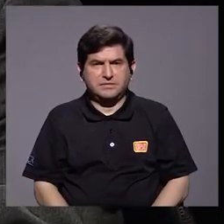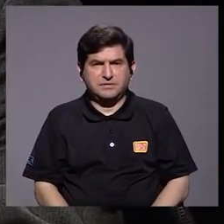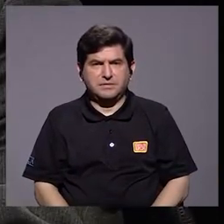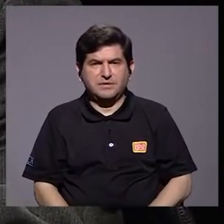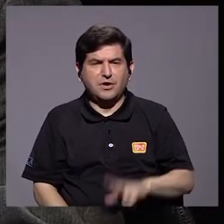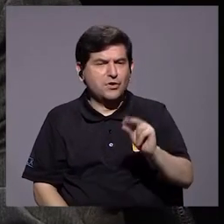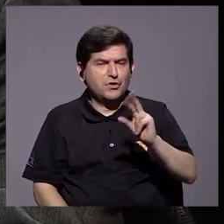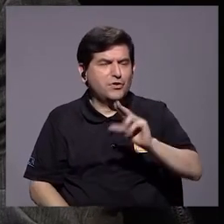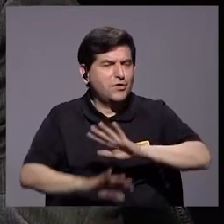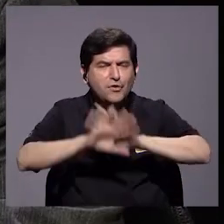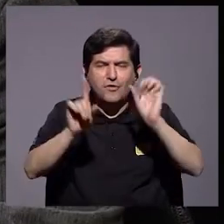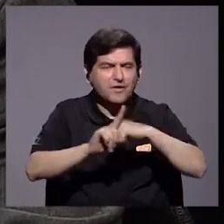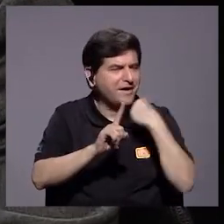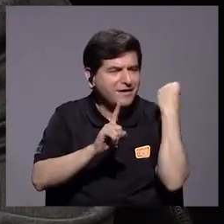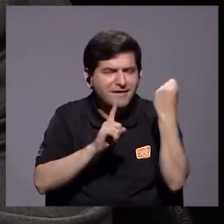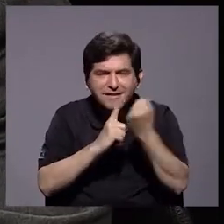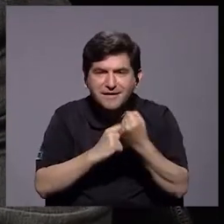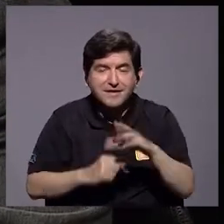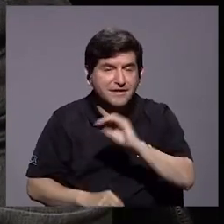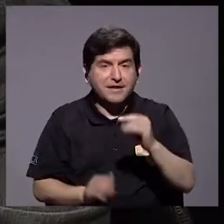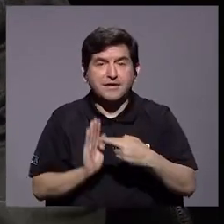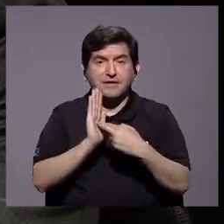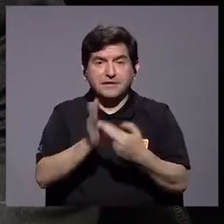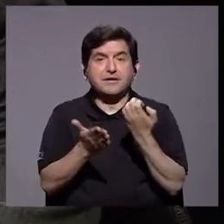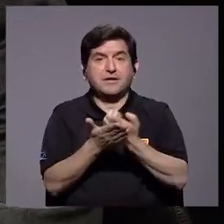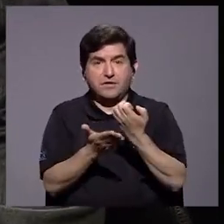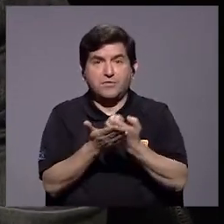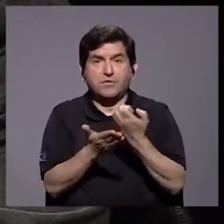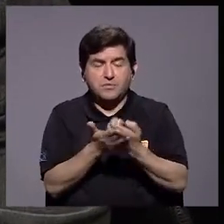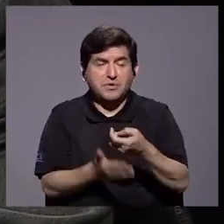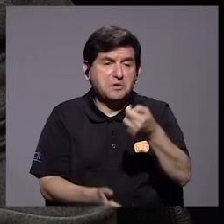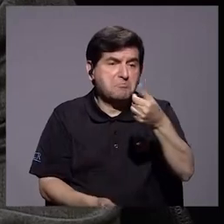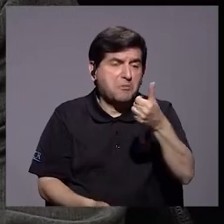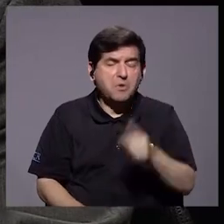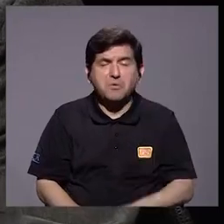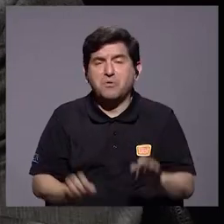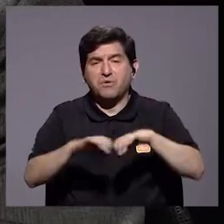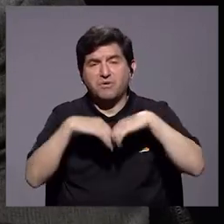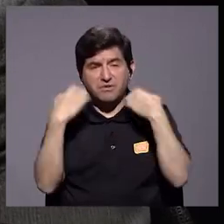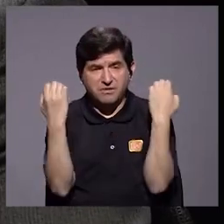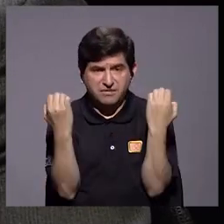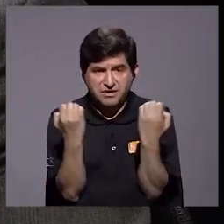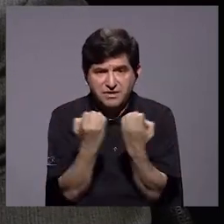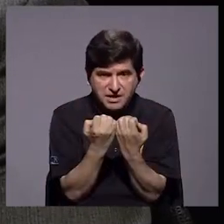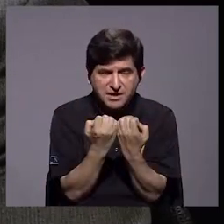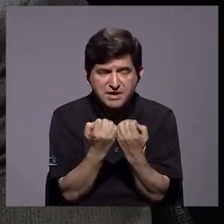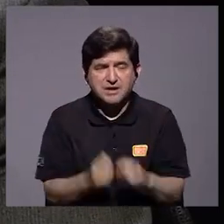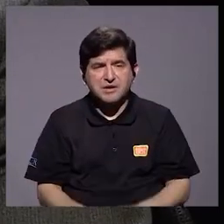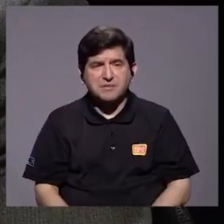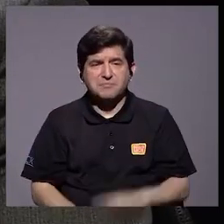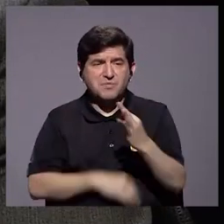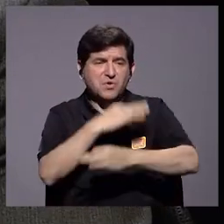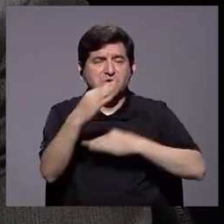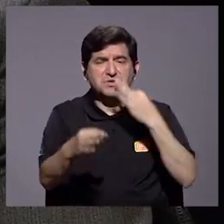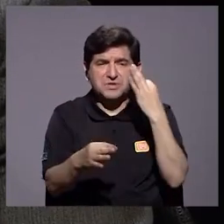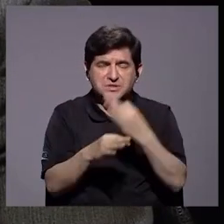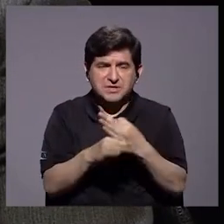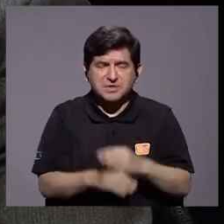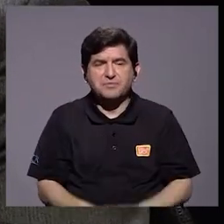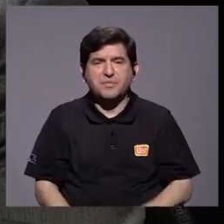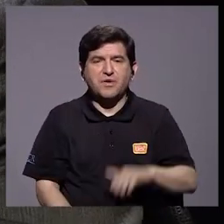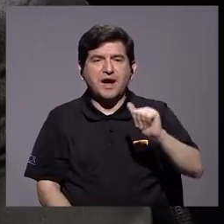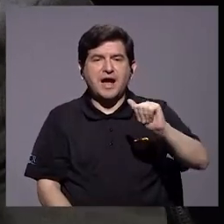clara y que algo que representa económicamente tampoco como un equipo de la talla de lazo de él